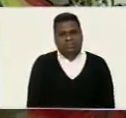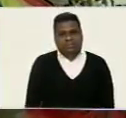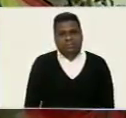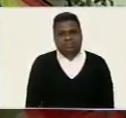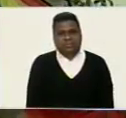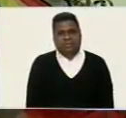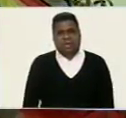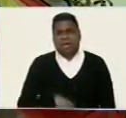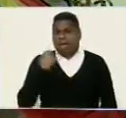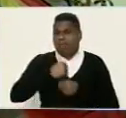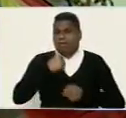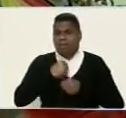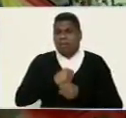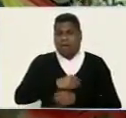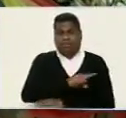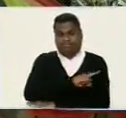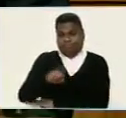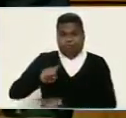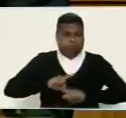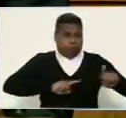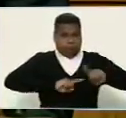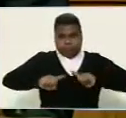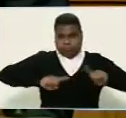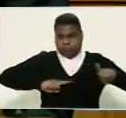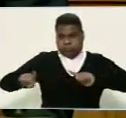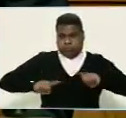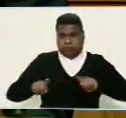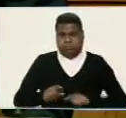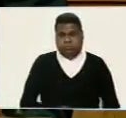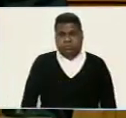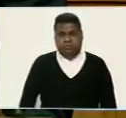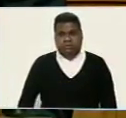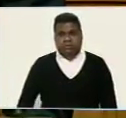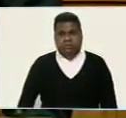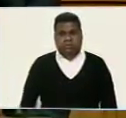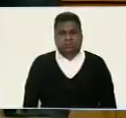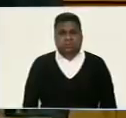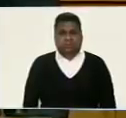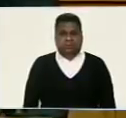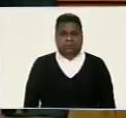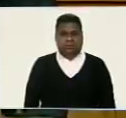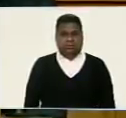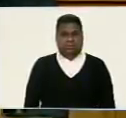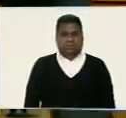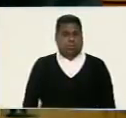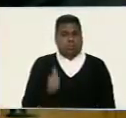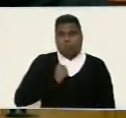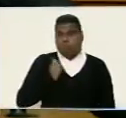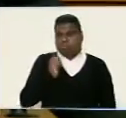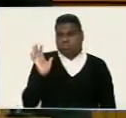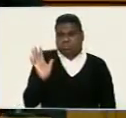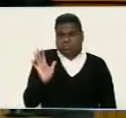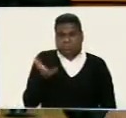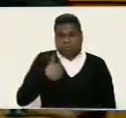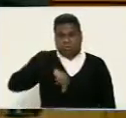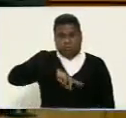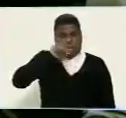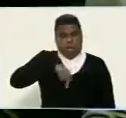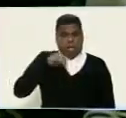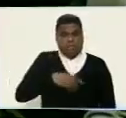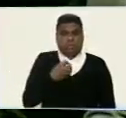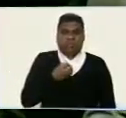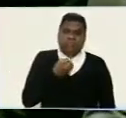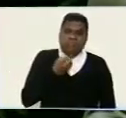a trabajar, cumplir orden. ¿Verdad, Marco? Claro, lo que sea. Uno está aquí circunstancial, bien bueno